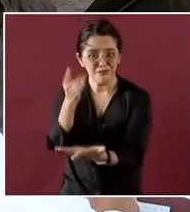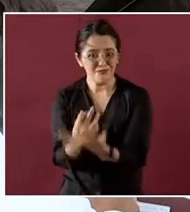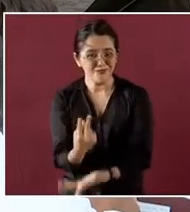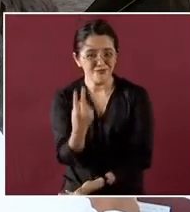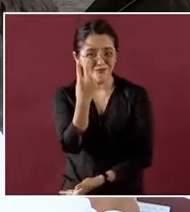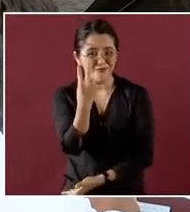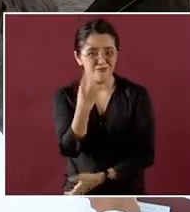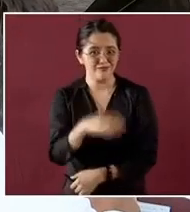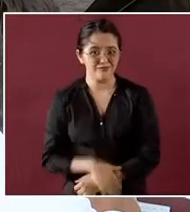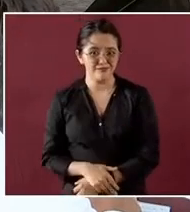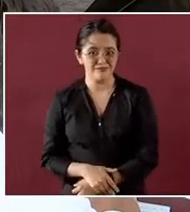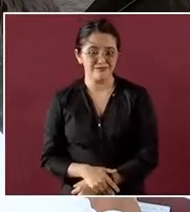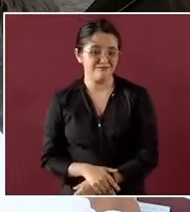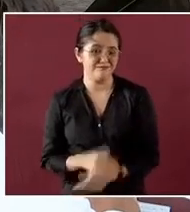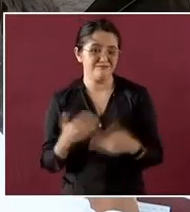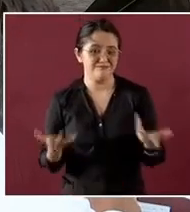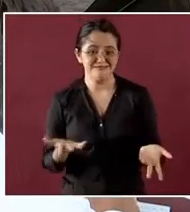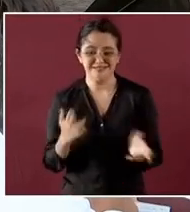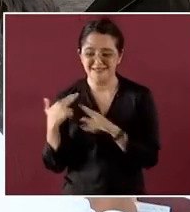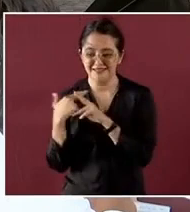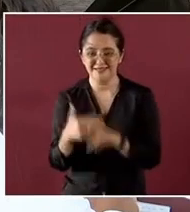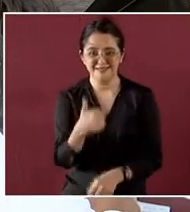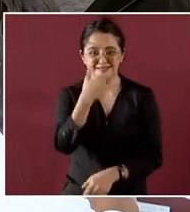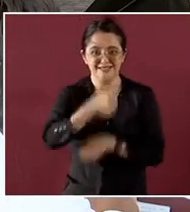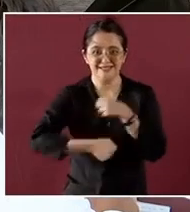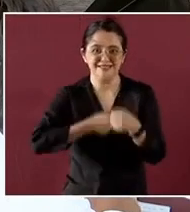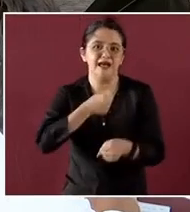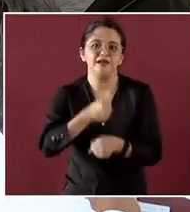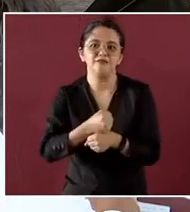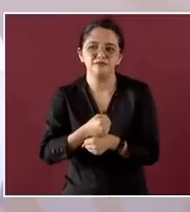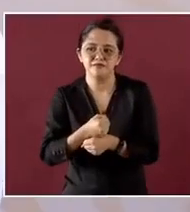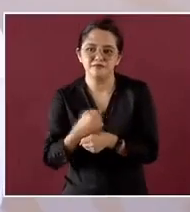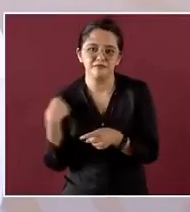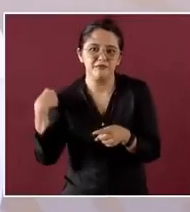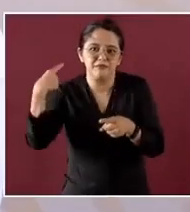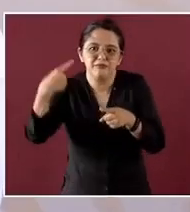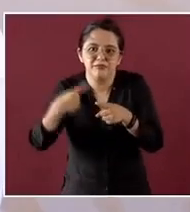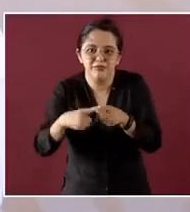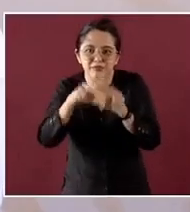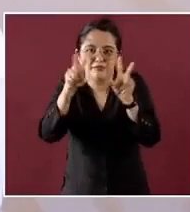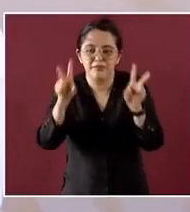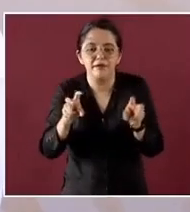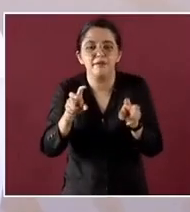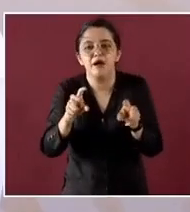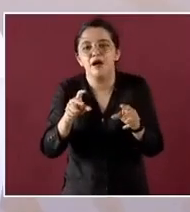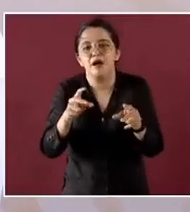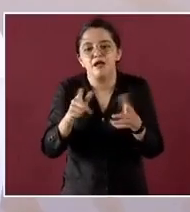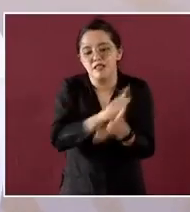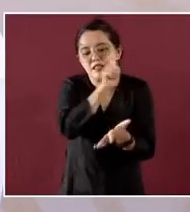y han transcurrido 6 años de la llamada reforma energética.